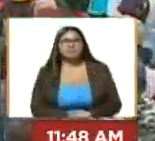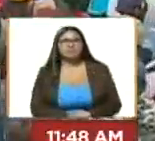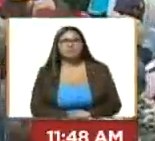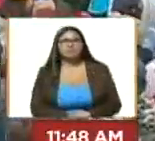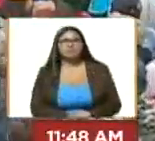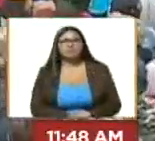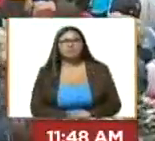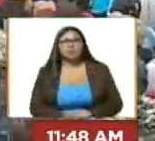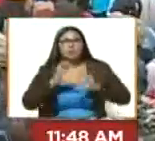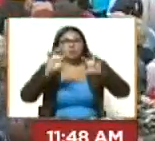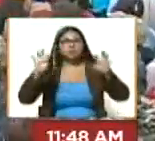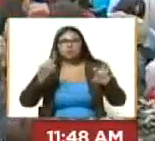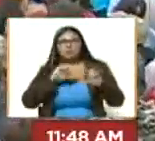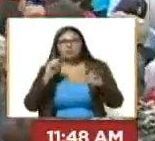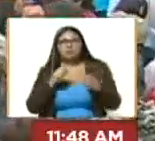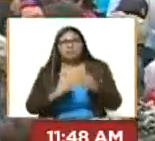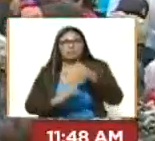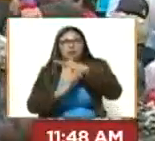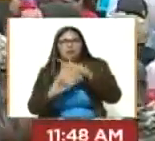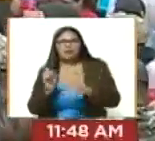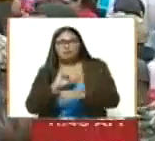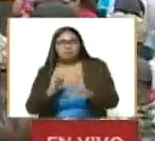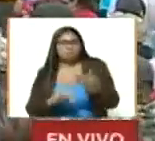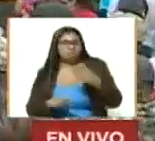Por bochinche no va a ser que nos vamos a parar.